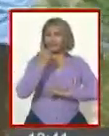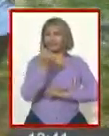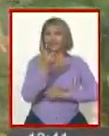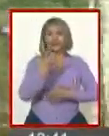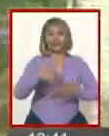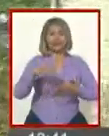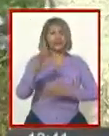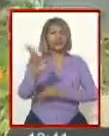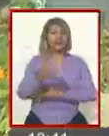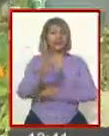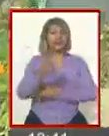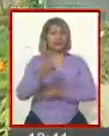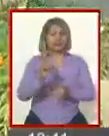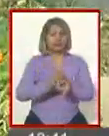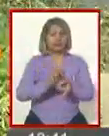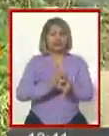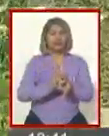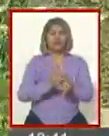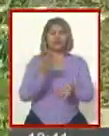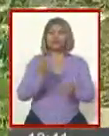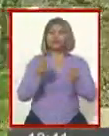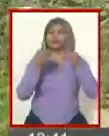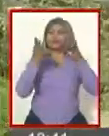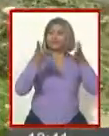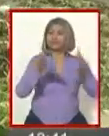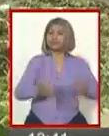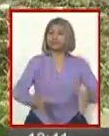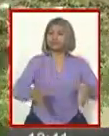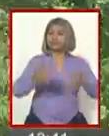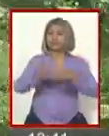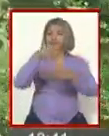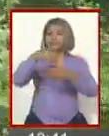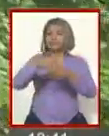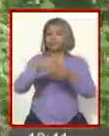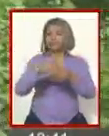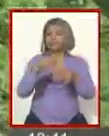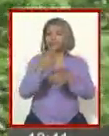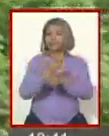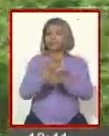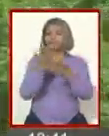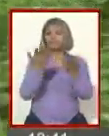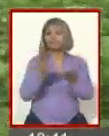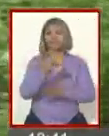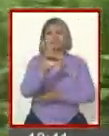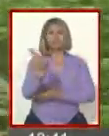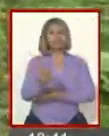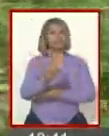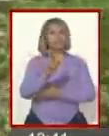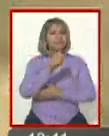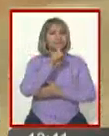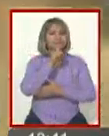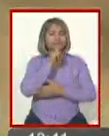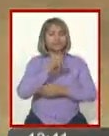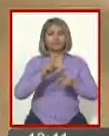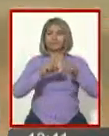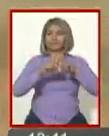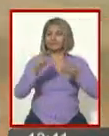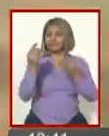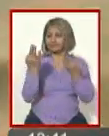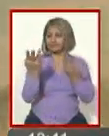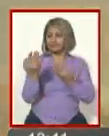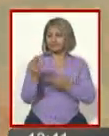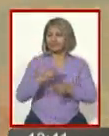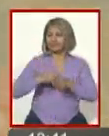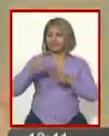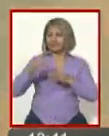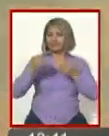que estudiantes universitarios de medicina hayan abandonado estos restos, ya que cerca del barrio se encuentra una universidad privada. Sin embargo, esperan